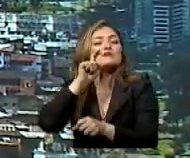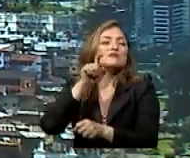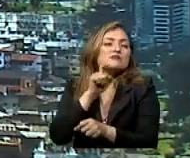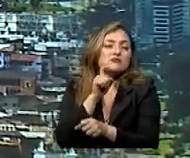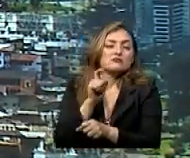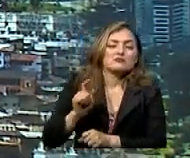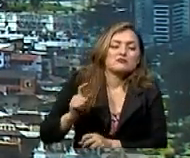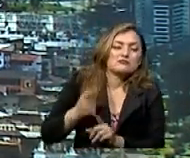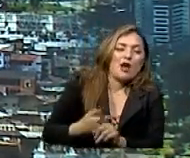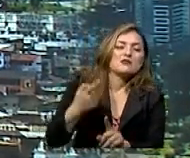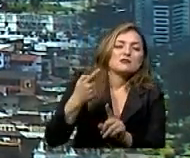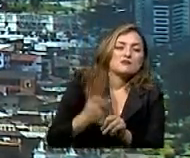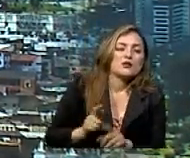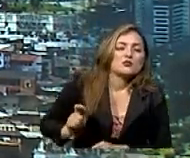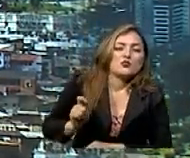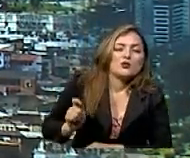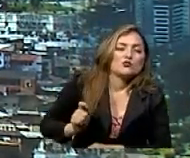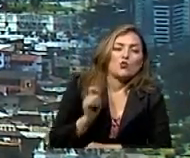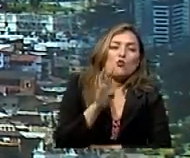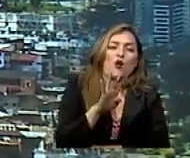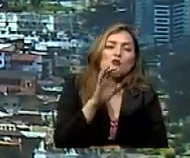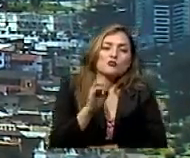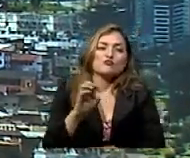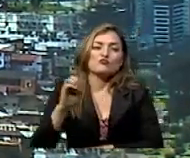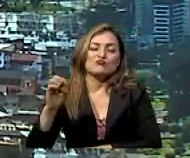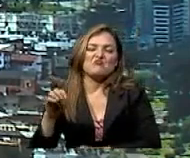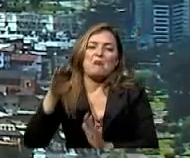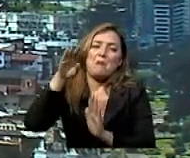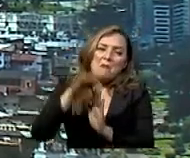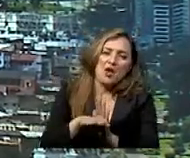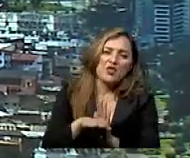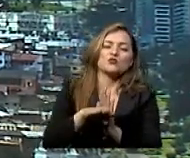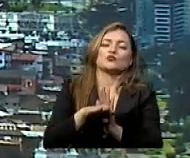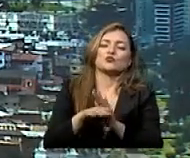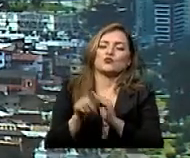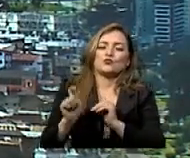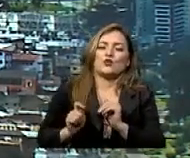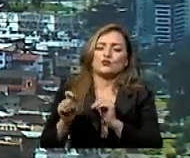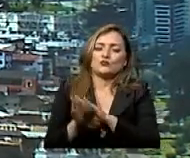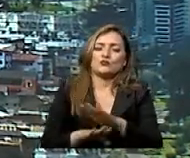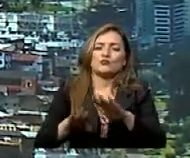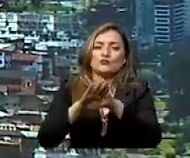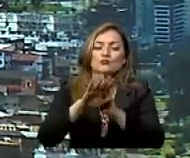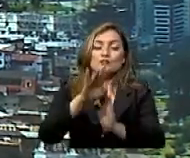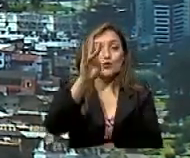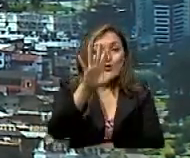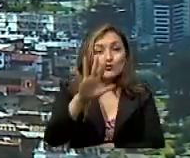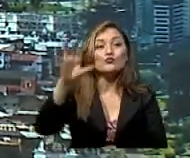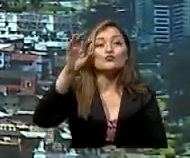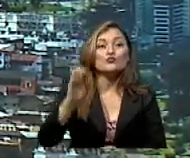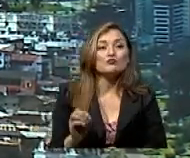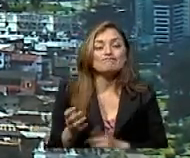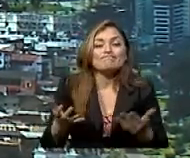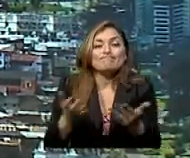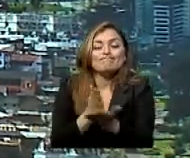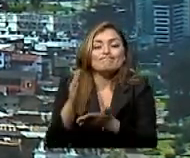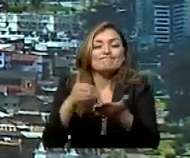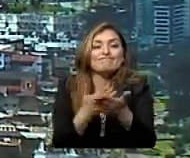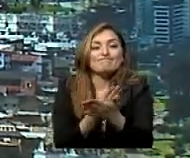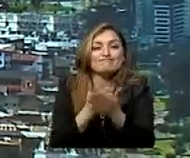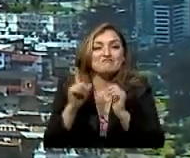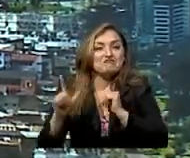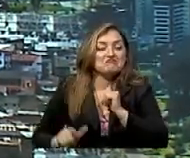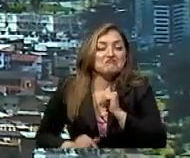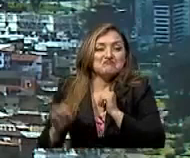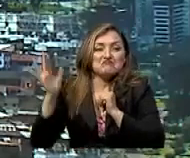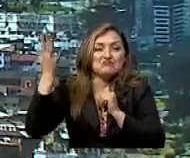ingresos mensuales de $400, es decir, debajo del salario básico unificado, y el 75% no tiene acceso a ningún